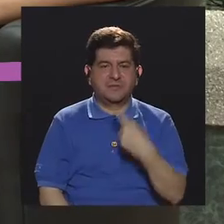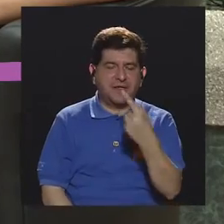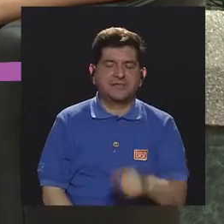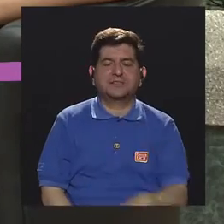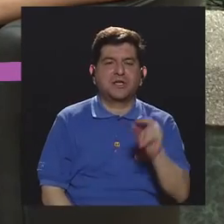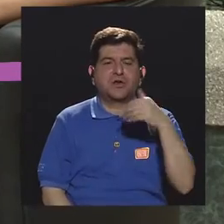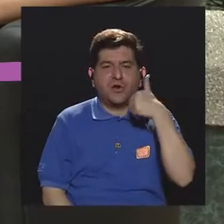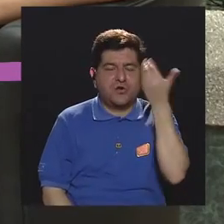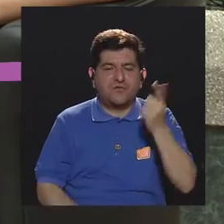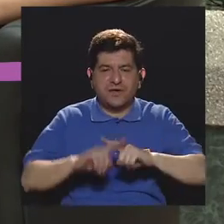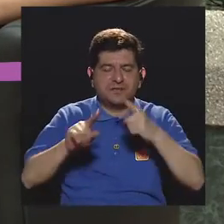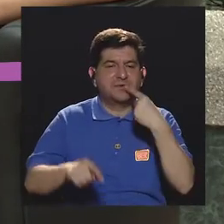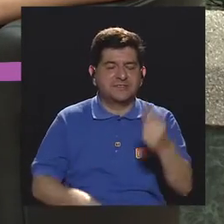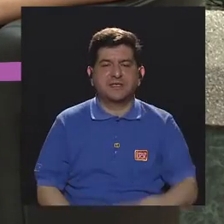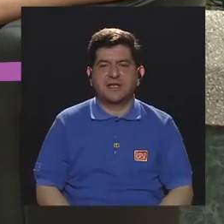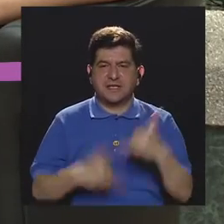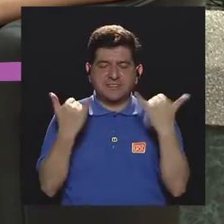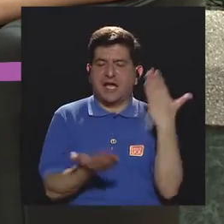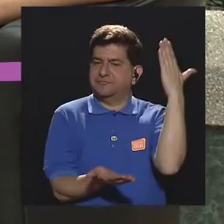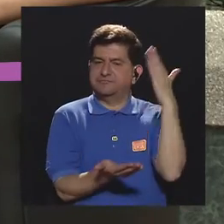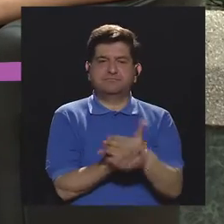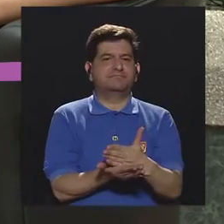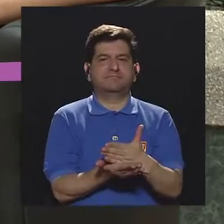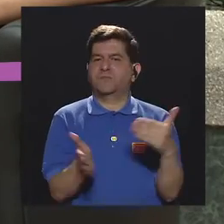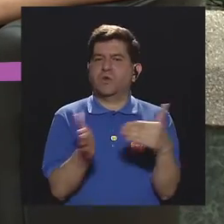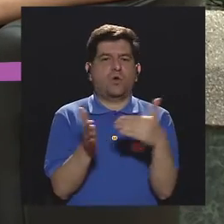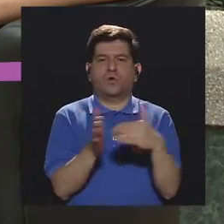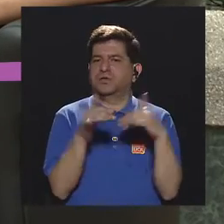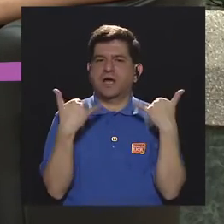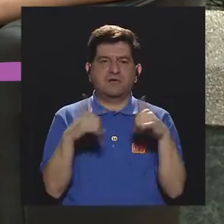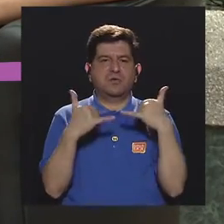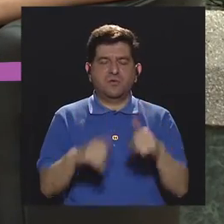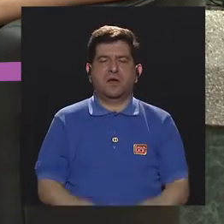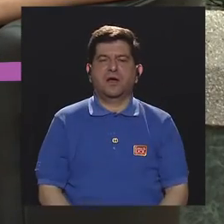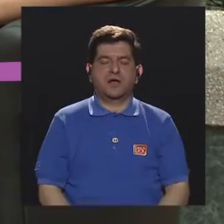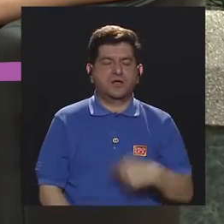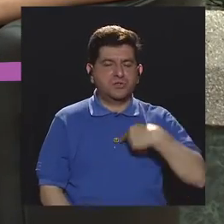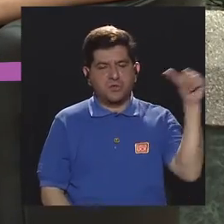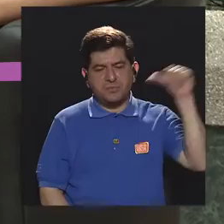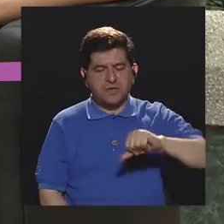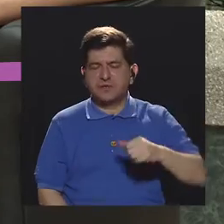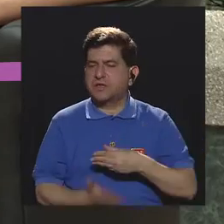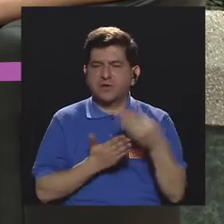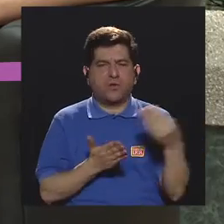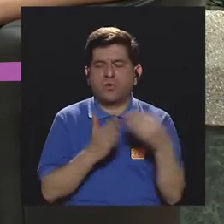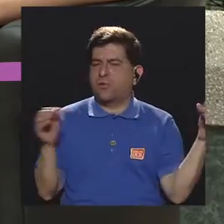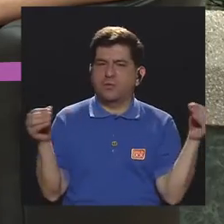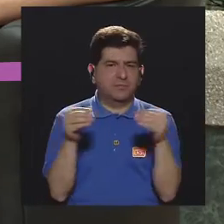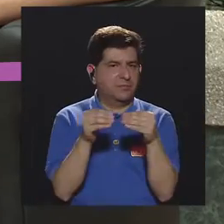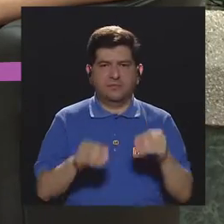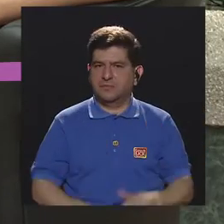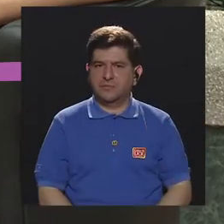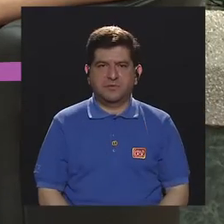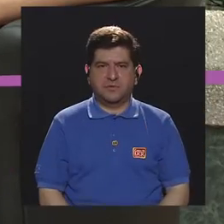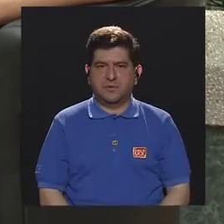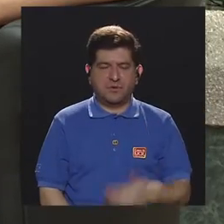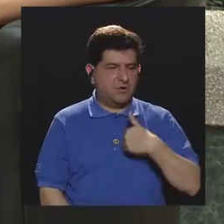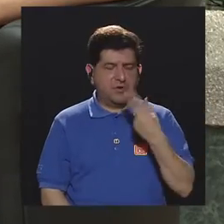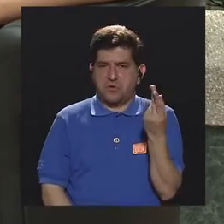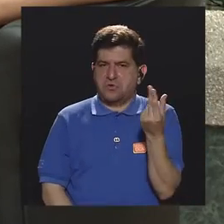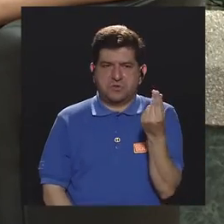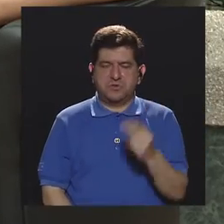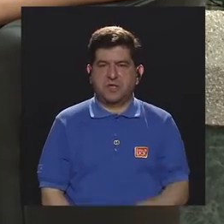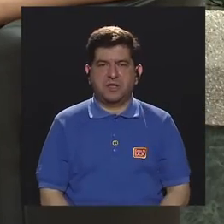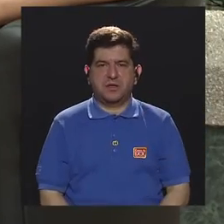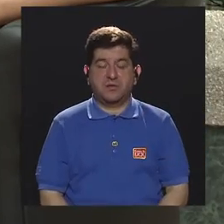decir, no fácilmente, pero sigan así, ya no más. Ya no vuelvo a jugar, ya he perdido, ya no vuelvo a comprar más de la cuenta, porque no tengo